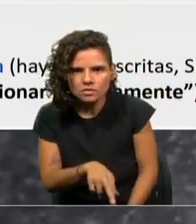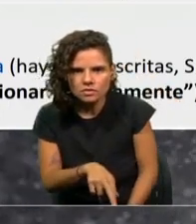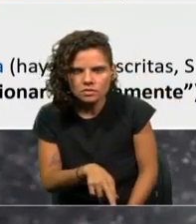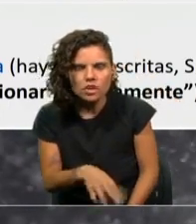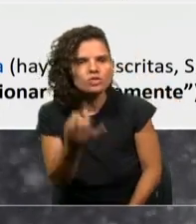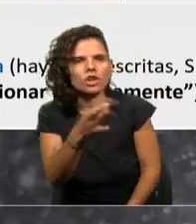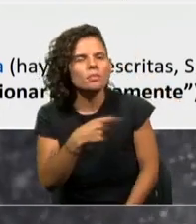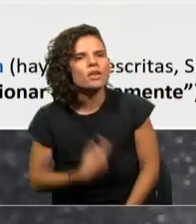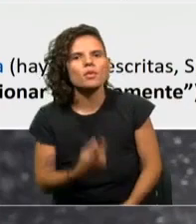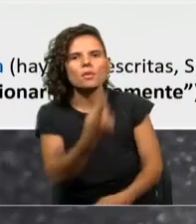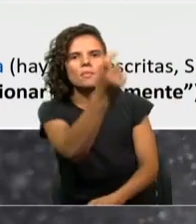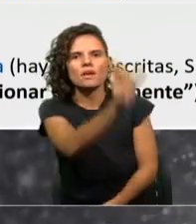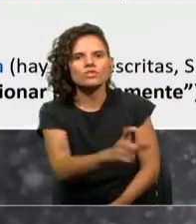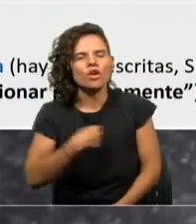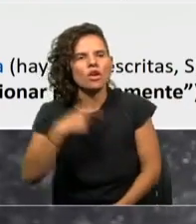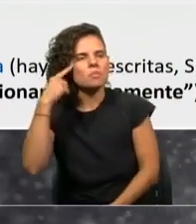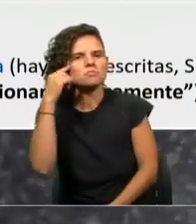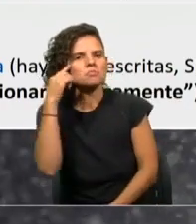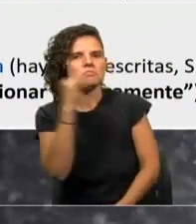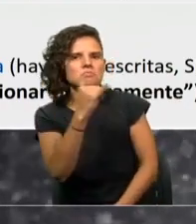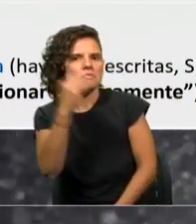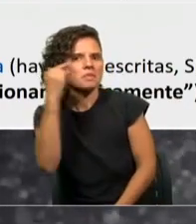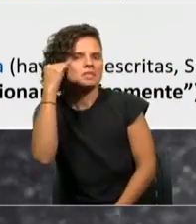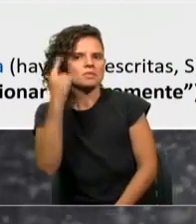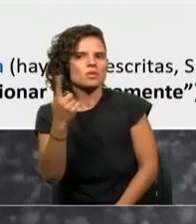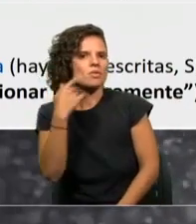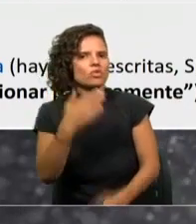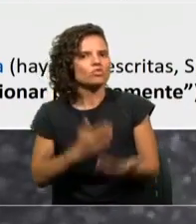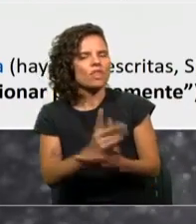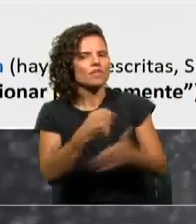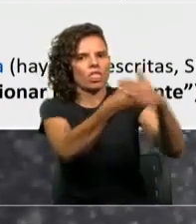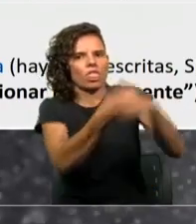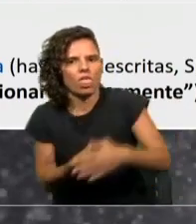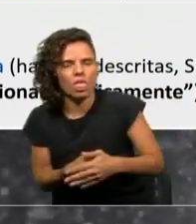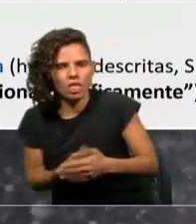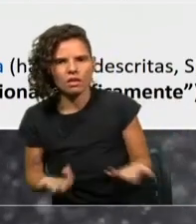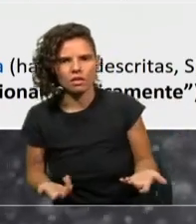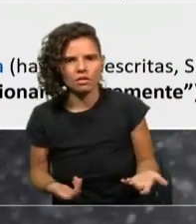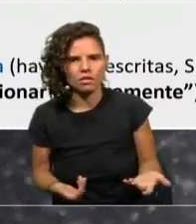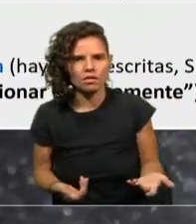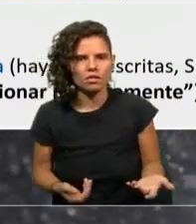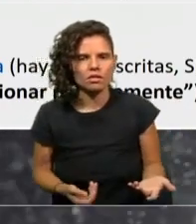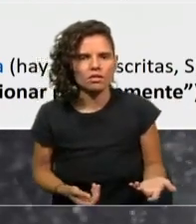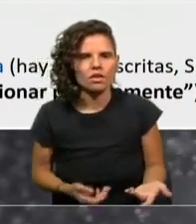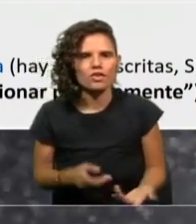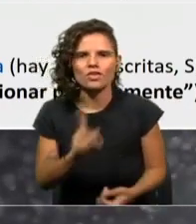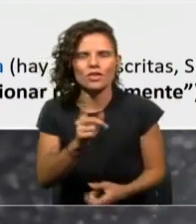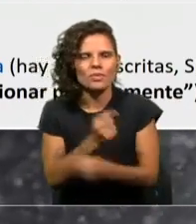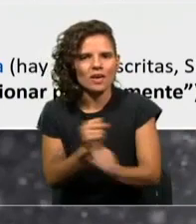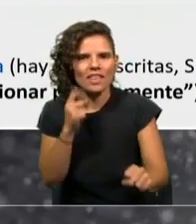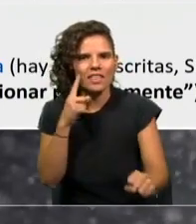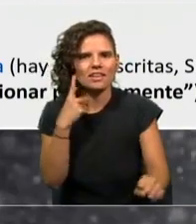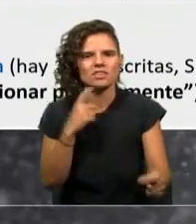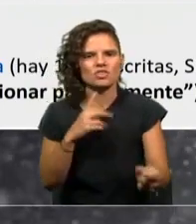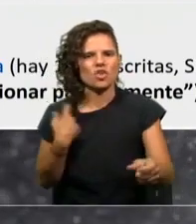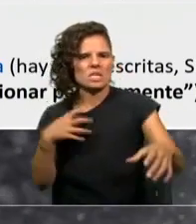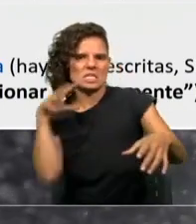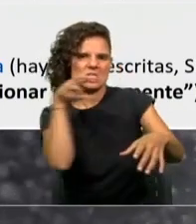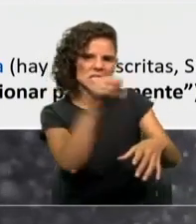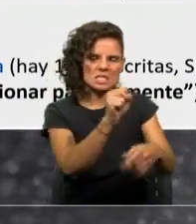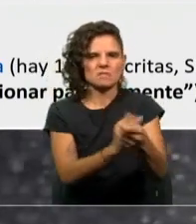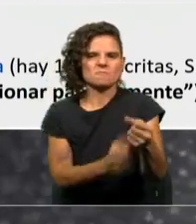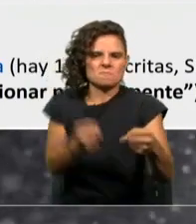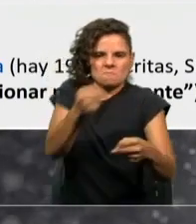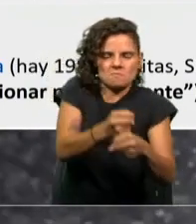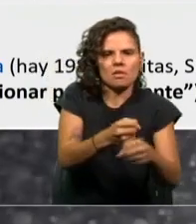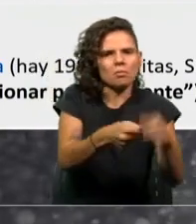parecido a uno. Se mantiene el sistema de dominación. Lo que hay que hacer no es tomarse el poder, sino persuadir a los poderosos. ¿Ya? Él habla de cambiar